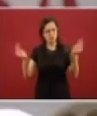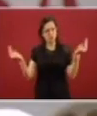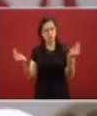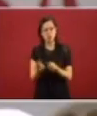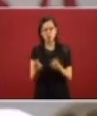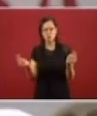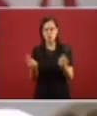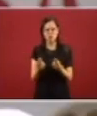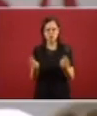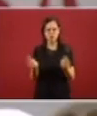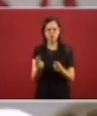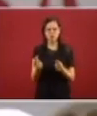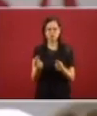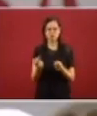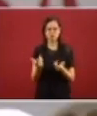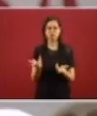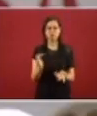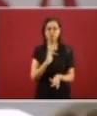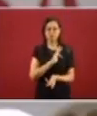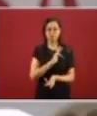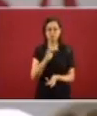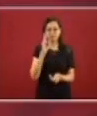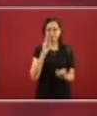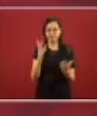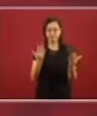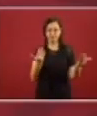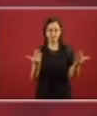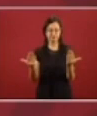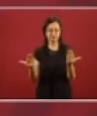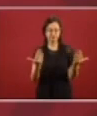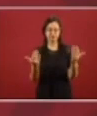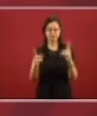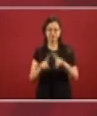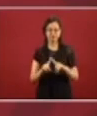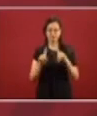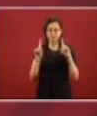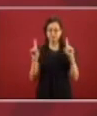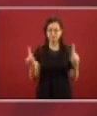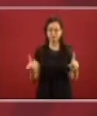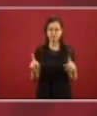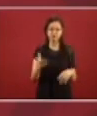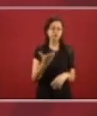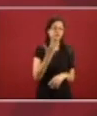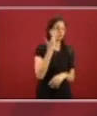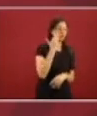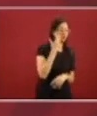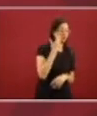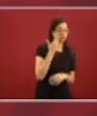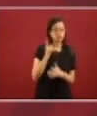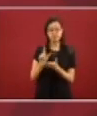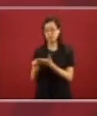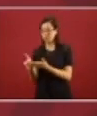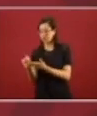hay mucha diferencia entre el Face y el Twitter.